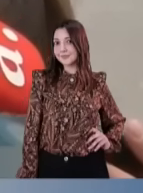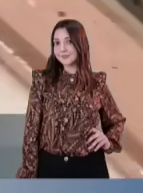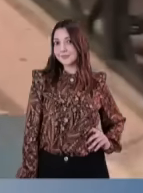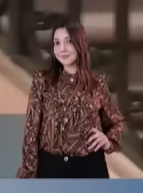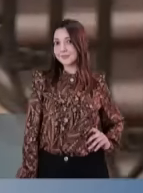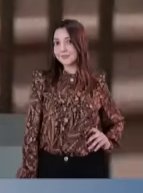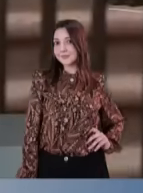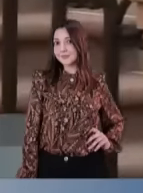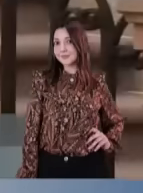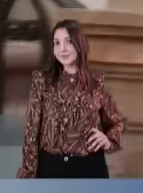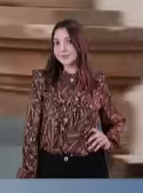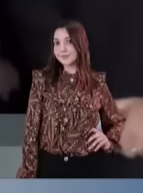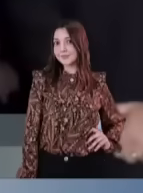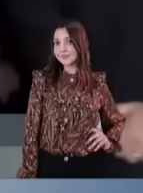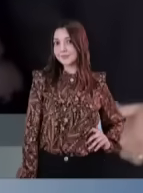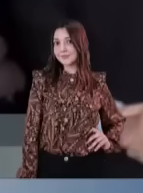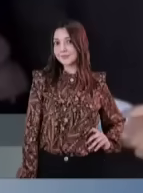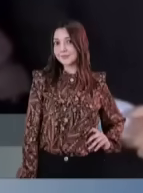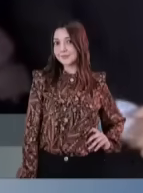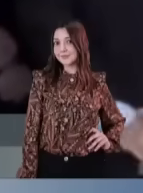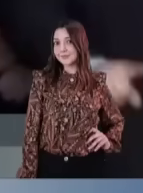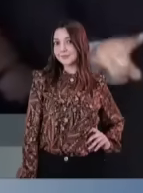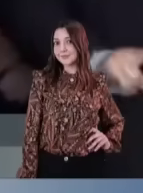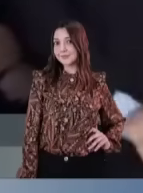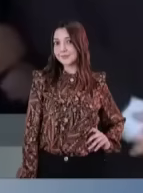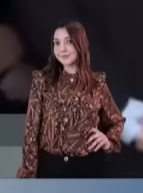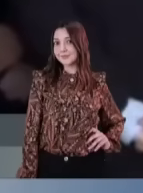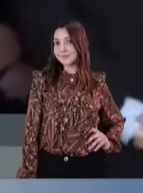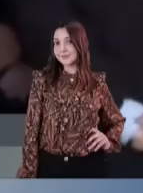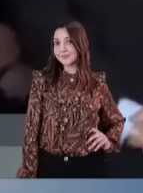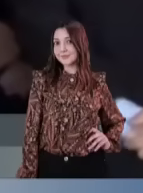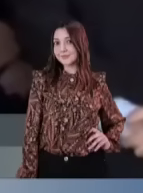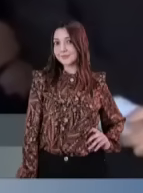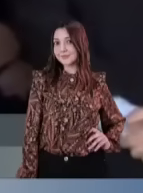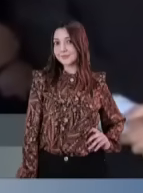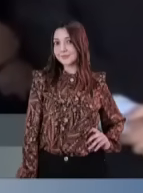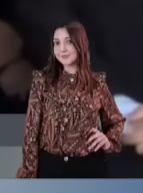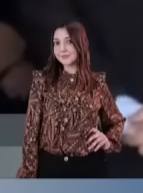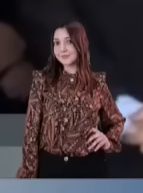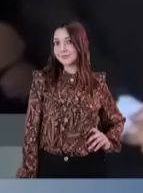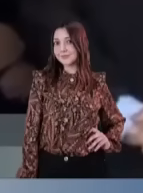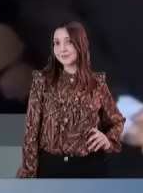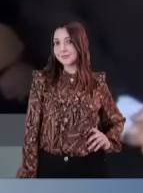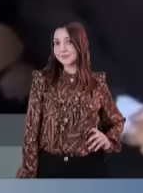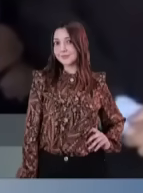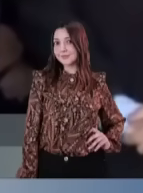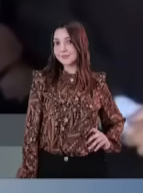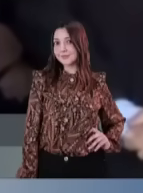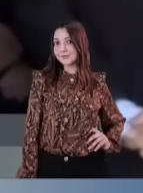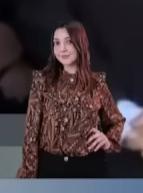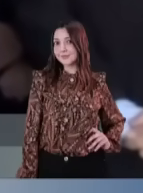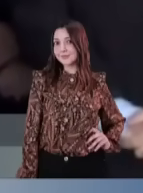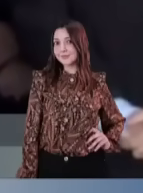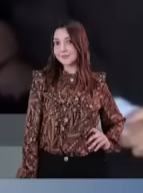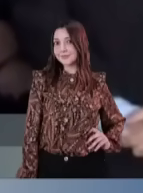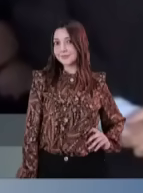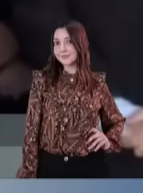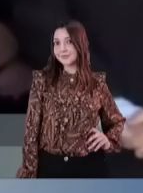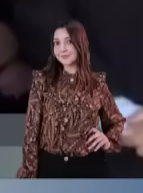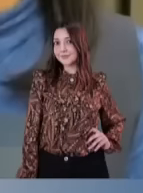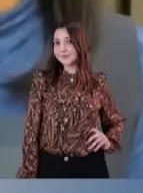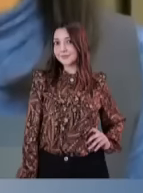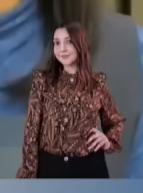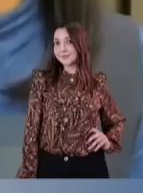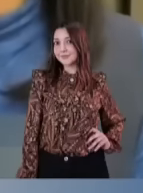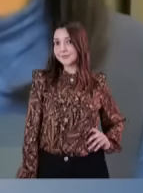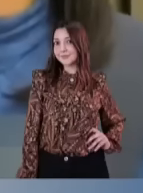mesa un cambio de gabinete inminente que podría concretarse el día de hoy y que afectaría a varias carteras,